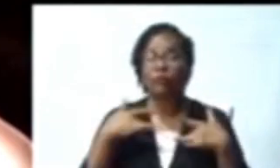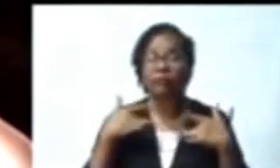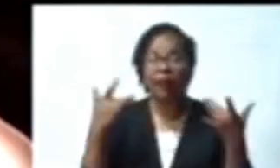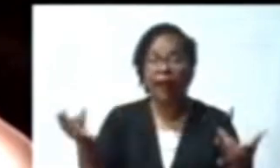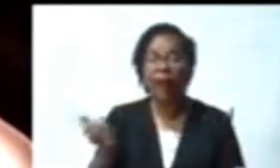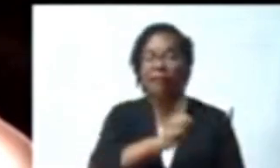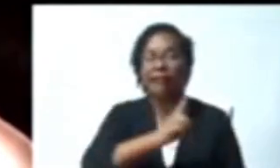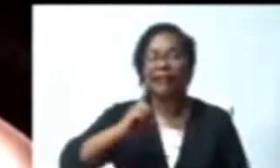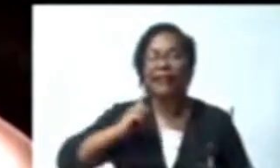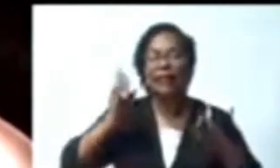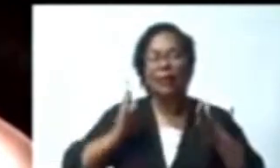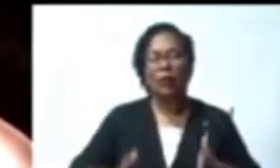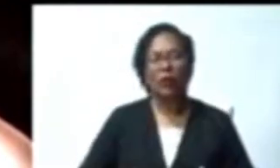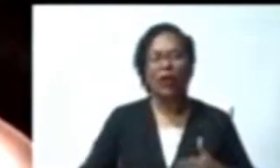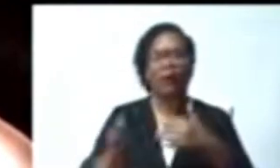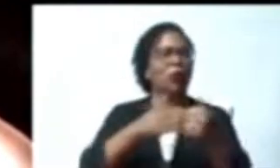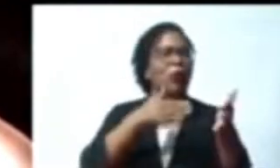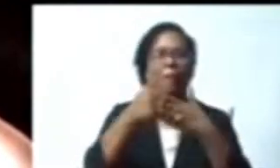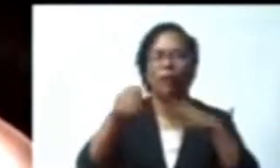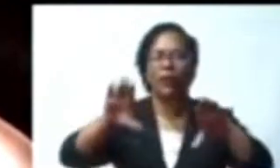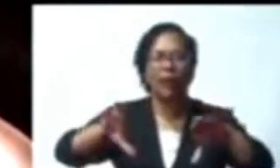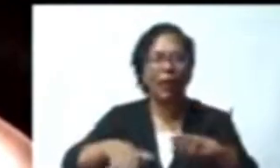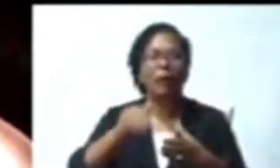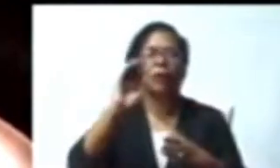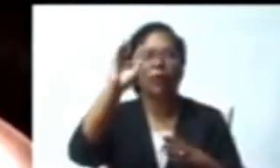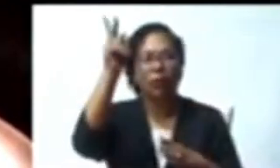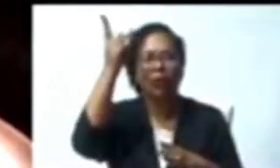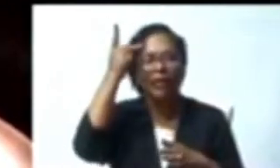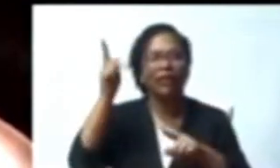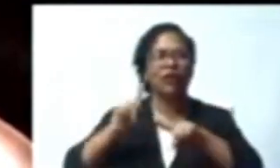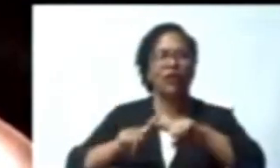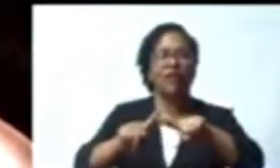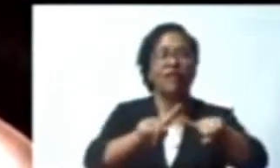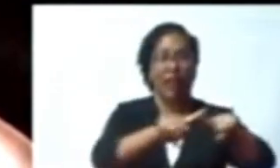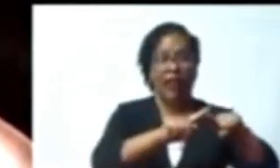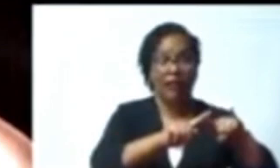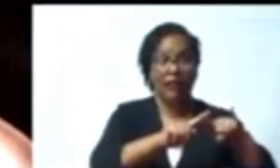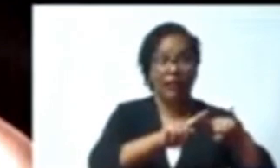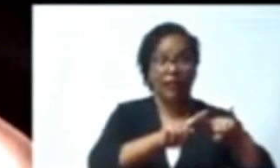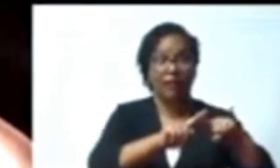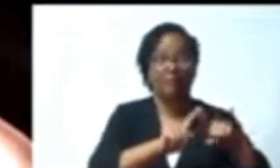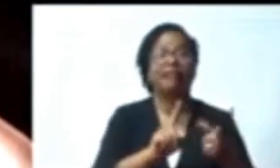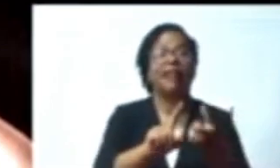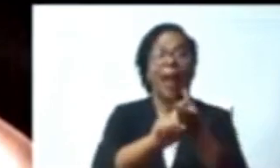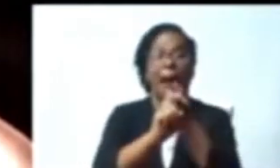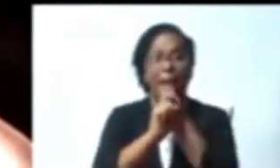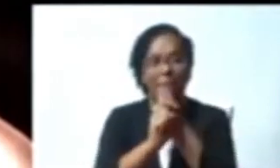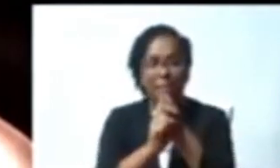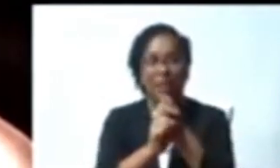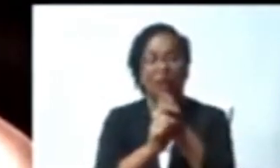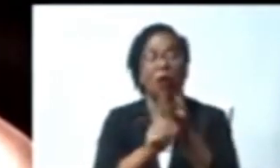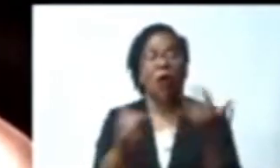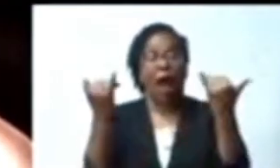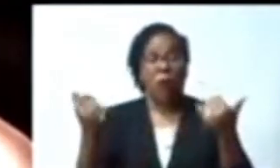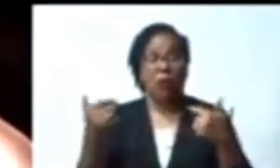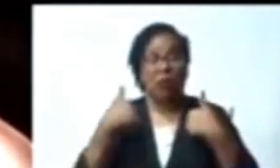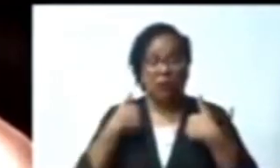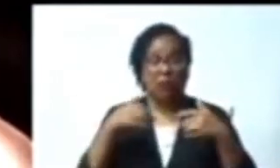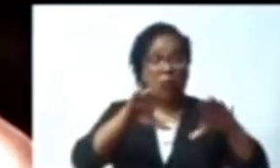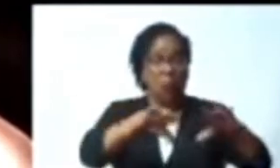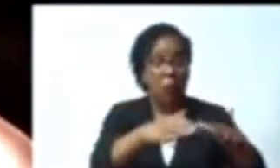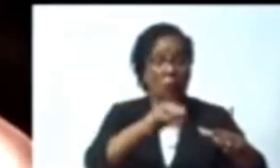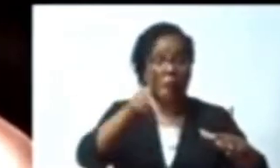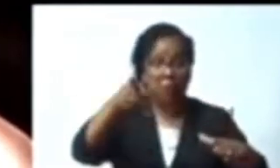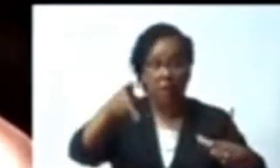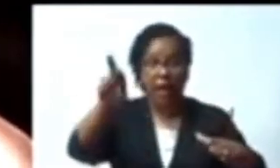pero por encima de eso somos amigos. Hoy tengo grandes amigos en el PRM, los tengo en el PLD, los tengo en el Partido